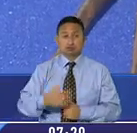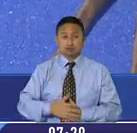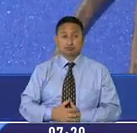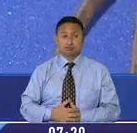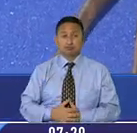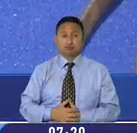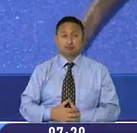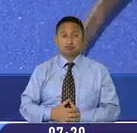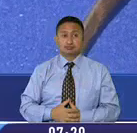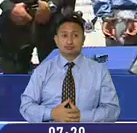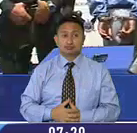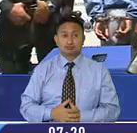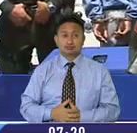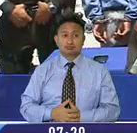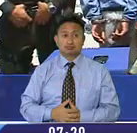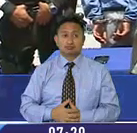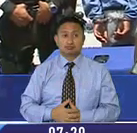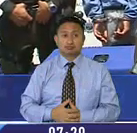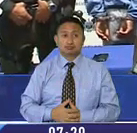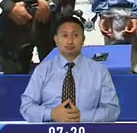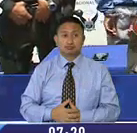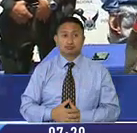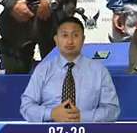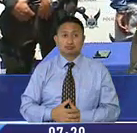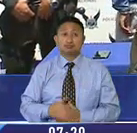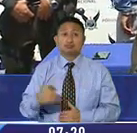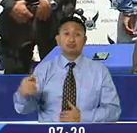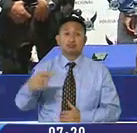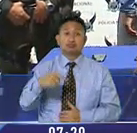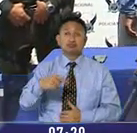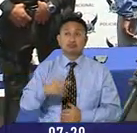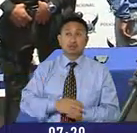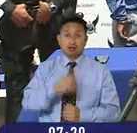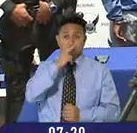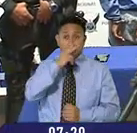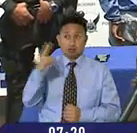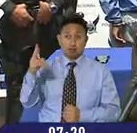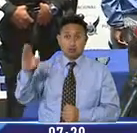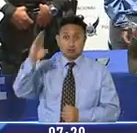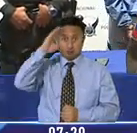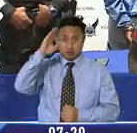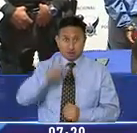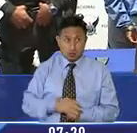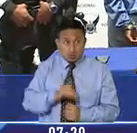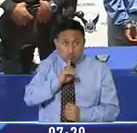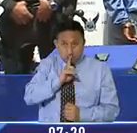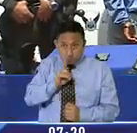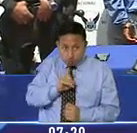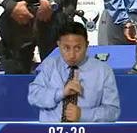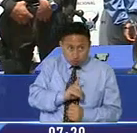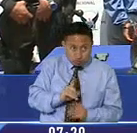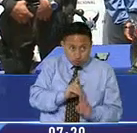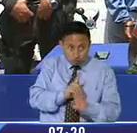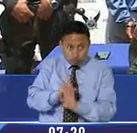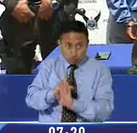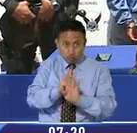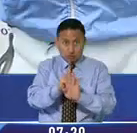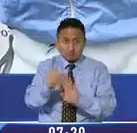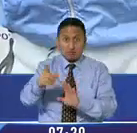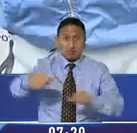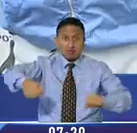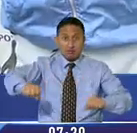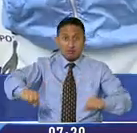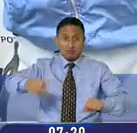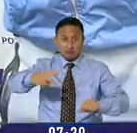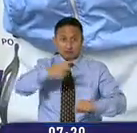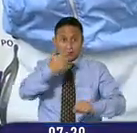revólver. Los 2 aprendidos trataron de mimetizarse, es decir, perderse dentro de la muchedumbre. Inmediatamente el grupo motorizado les identificó. Los